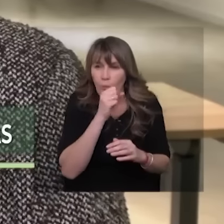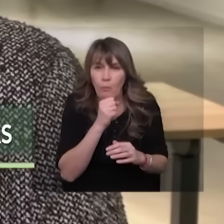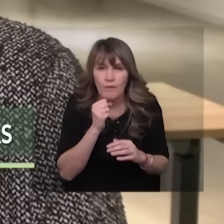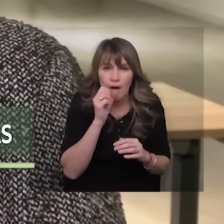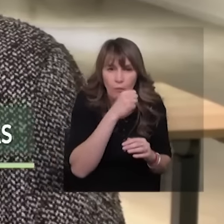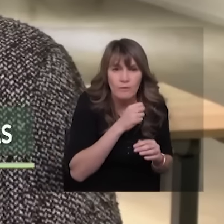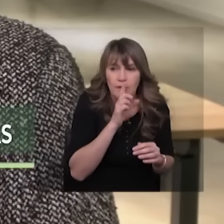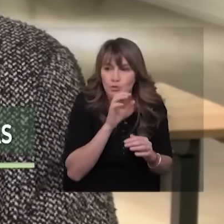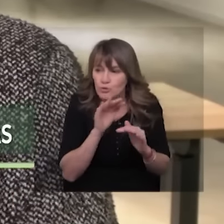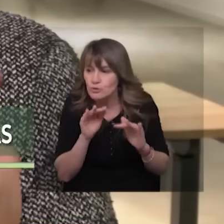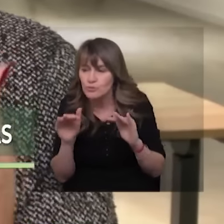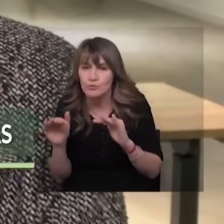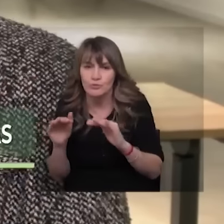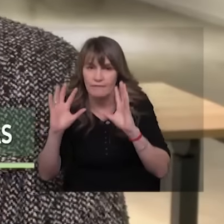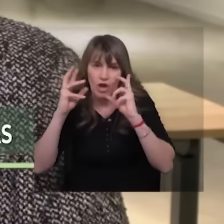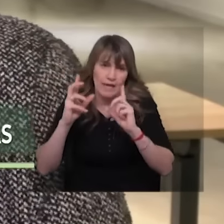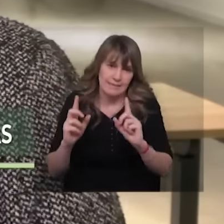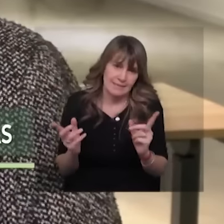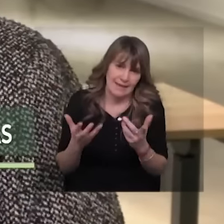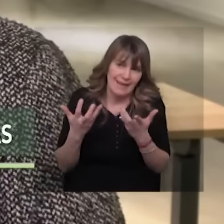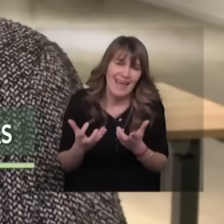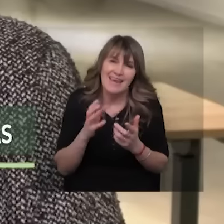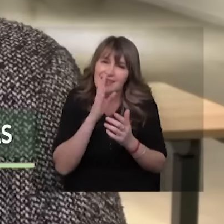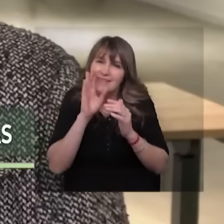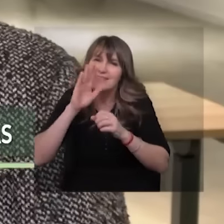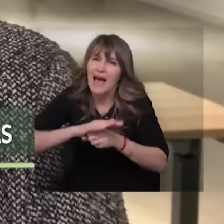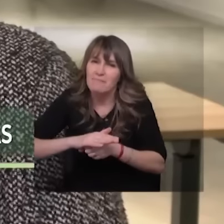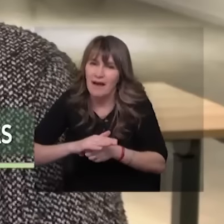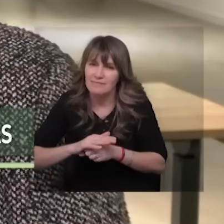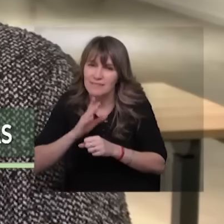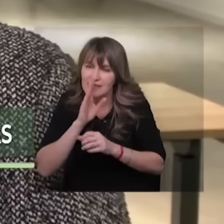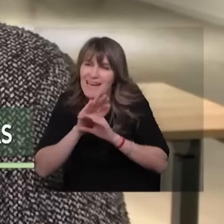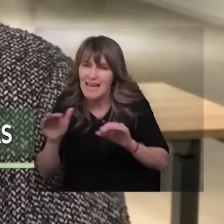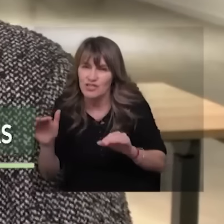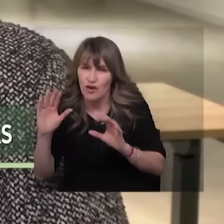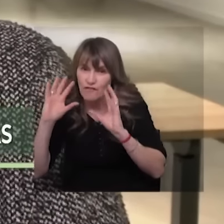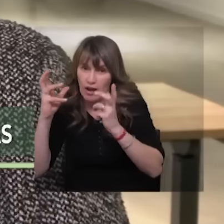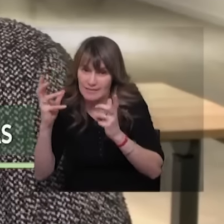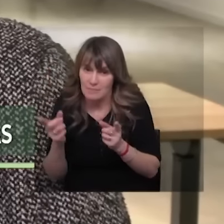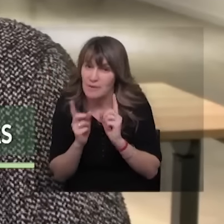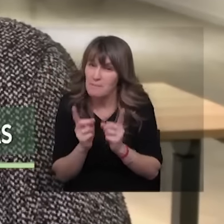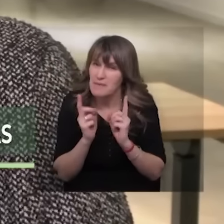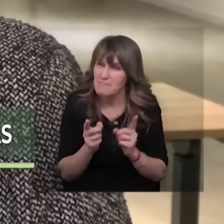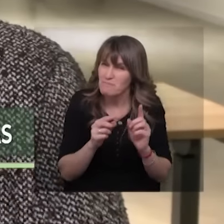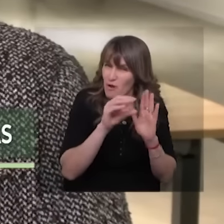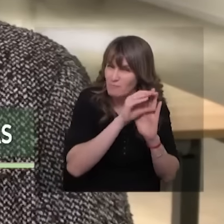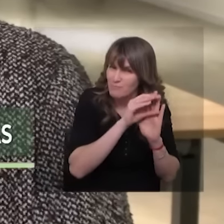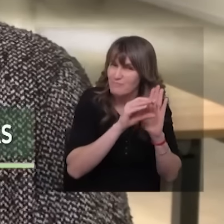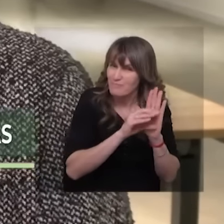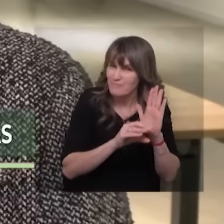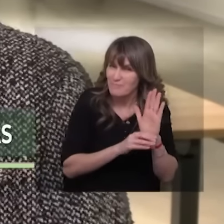es lo que está atrás de todos estos proyectos por algo atacan los mismos puntos neurálgicos